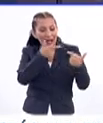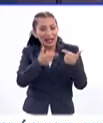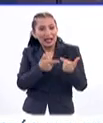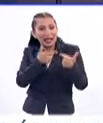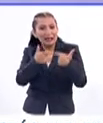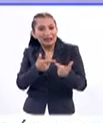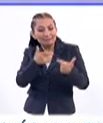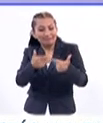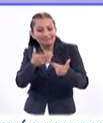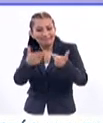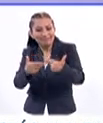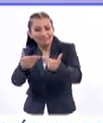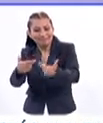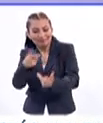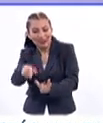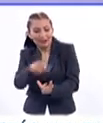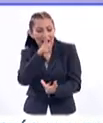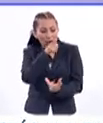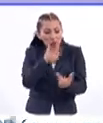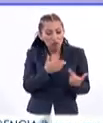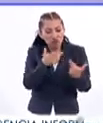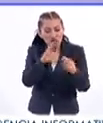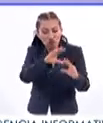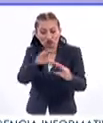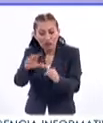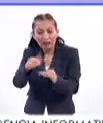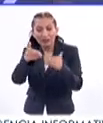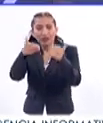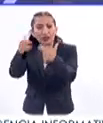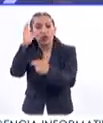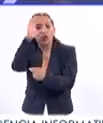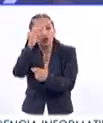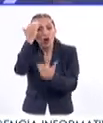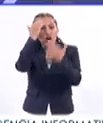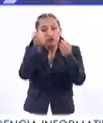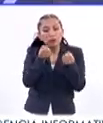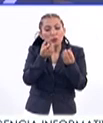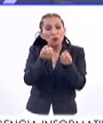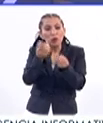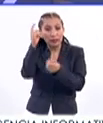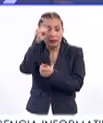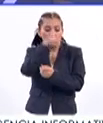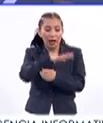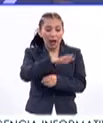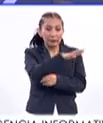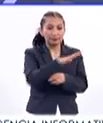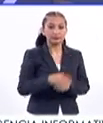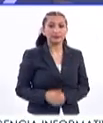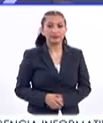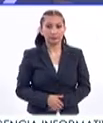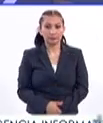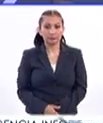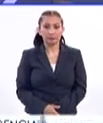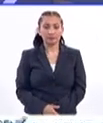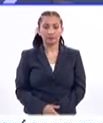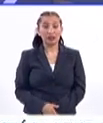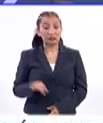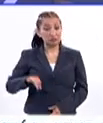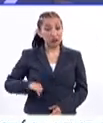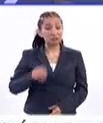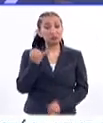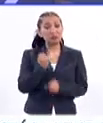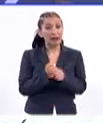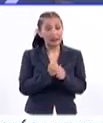en generación, no solo de las lenguas, sino de culturas, de conocimientos complejos que tienen las comunidades. Así es, Carla. indígenas. Pues interesante